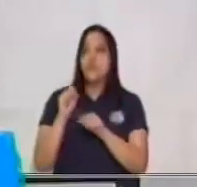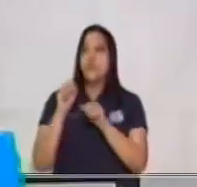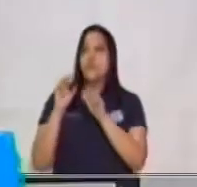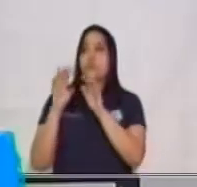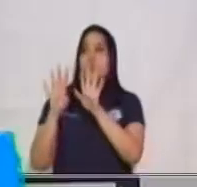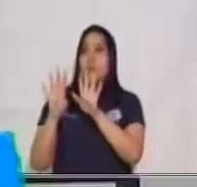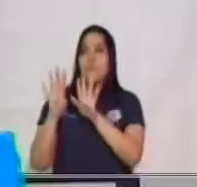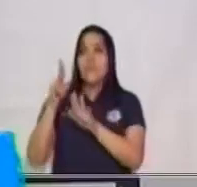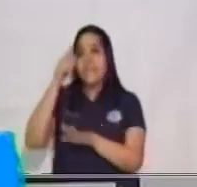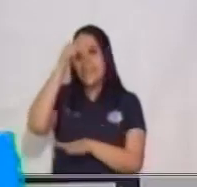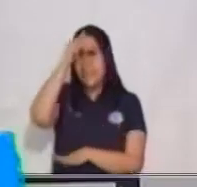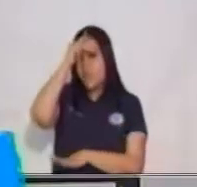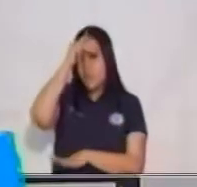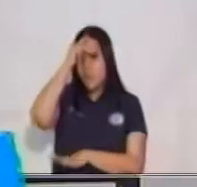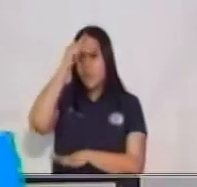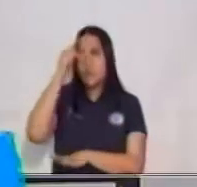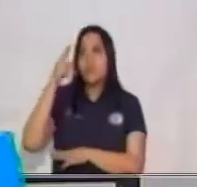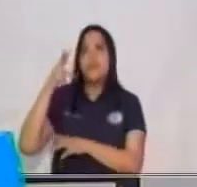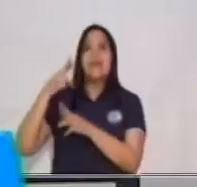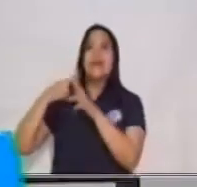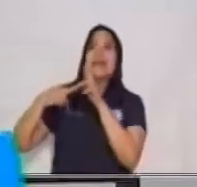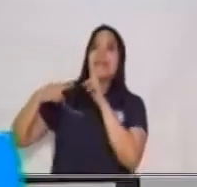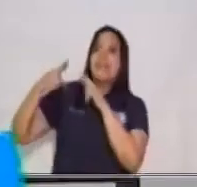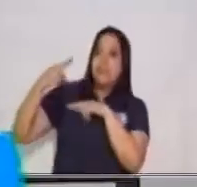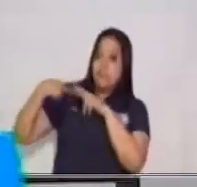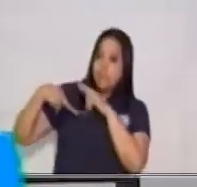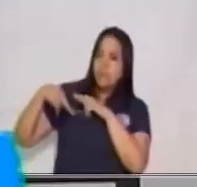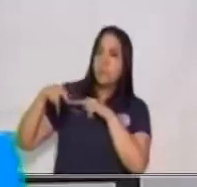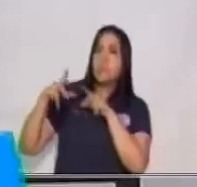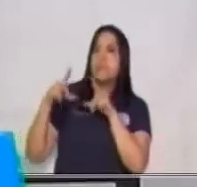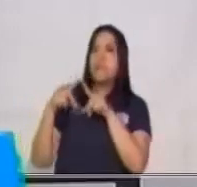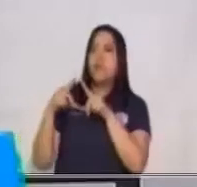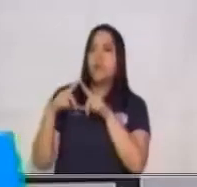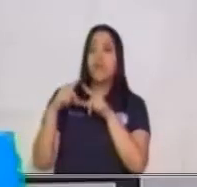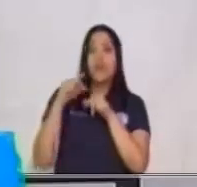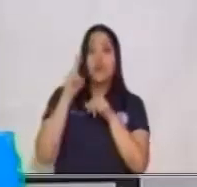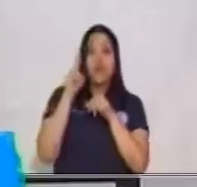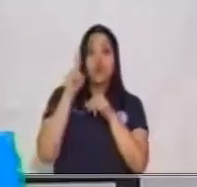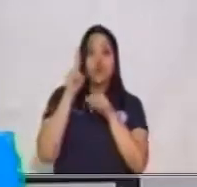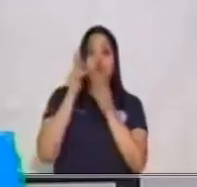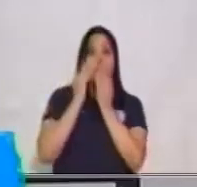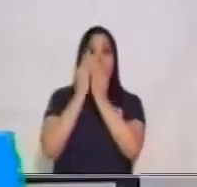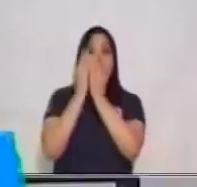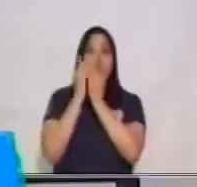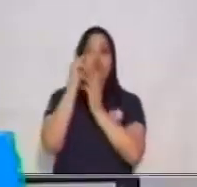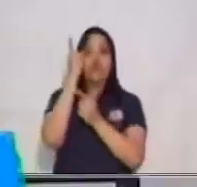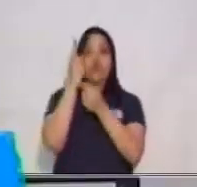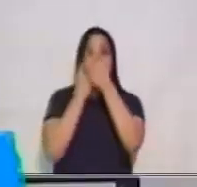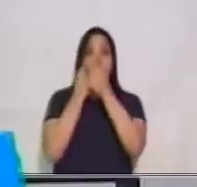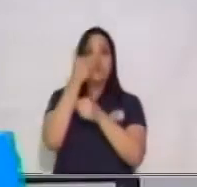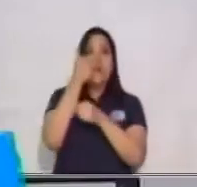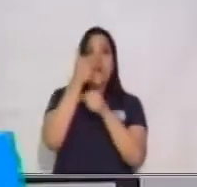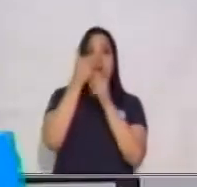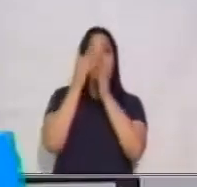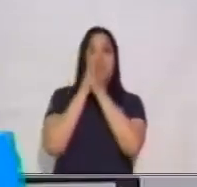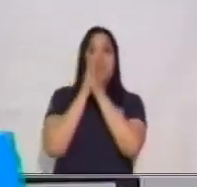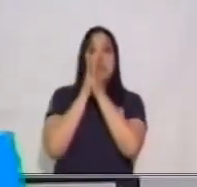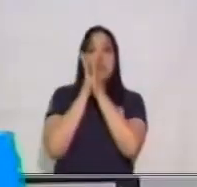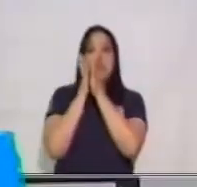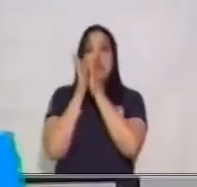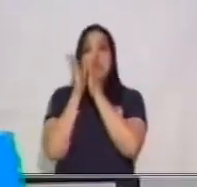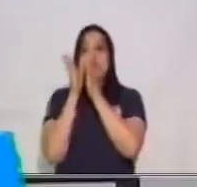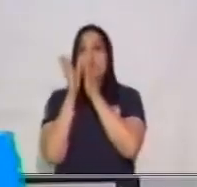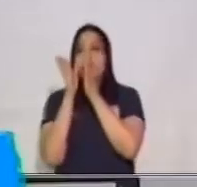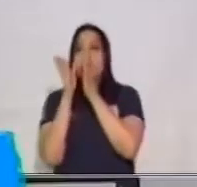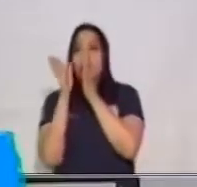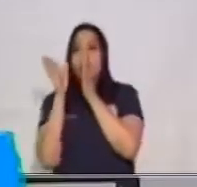kilómetros. Entonces regresemos a nuestro triángulo. Los dos barcos están aquí. Viaja este durante 3